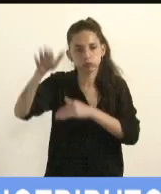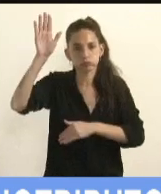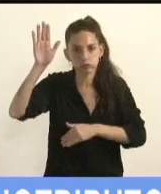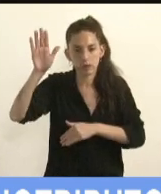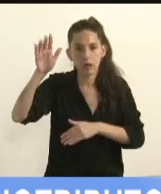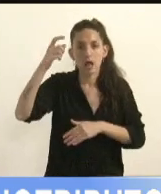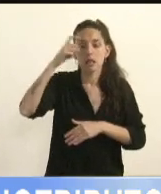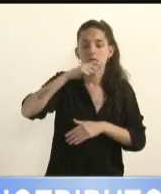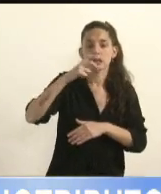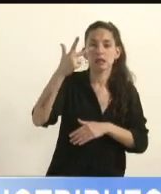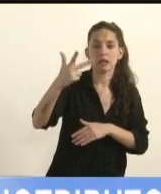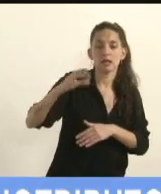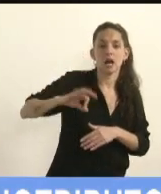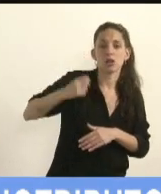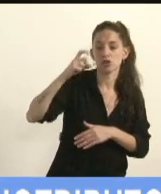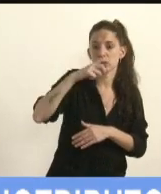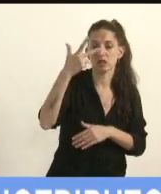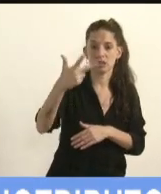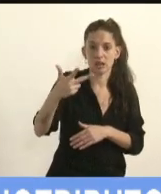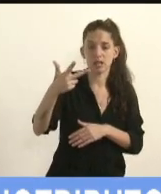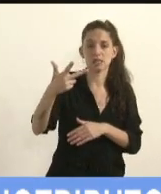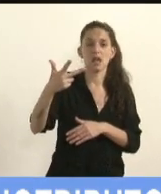el general Perón que lo hizo extensivo a los trabajadores.